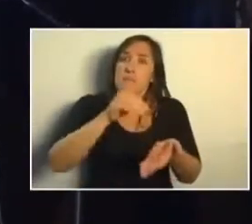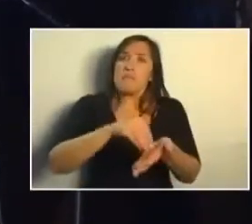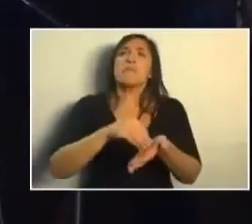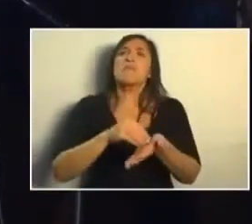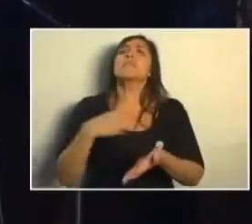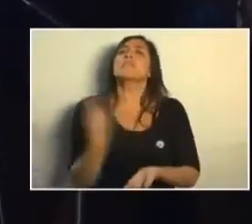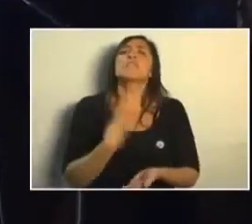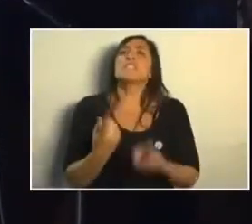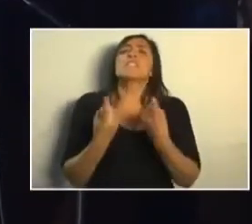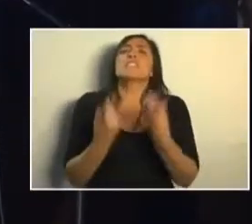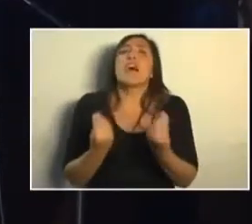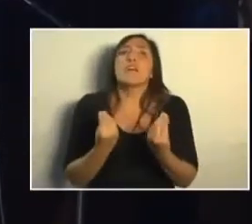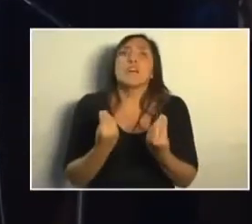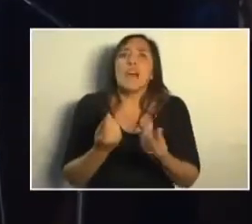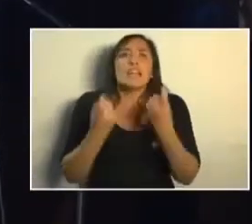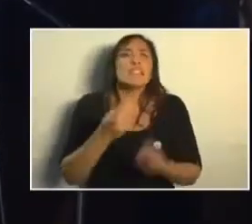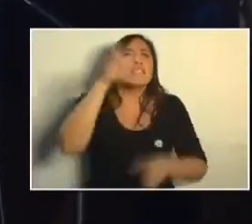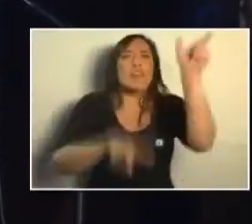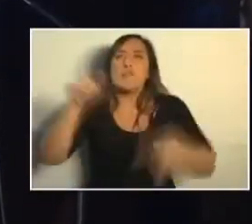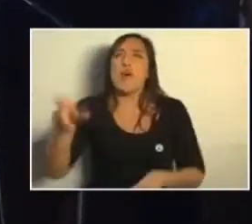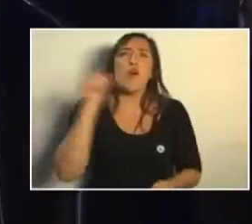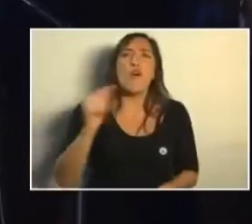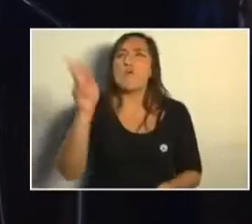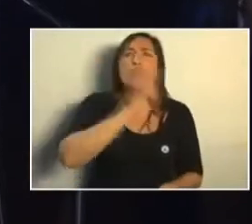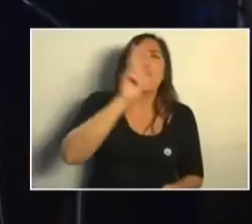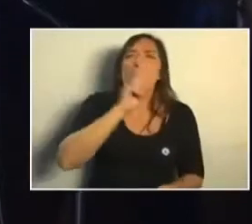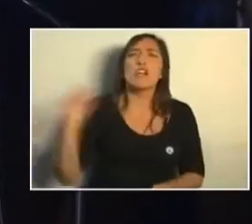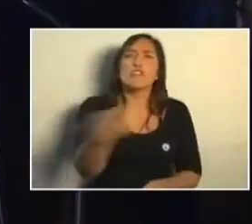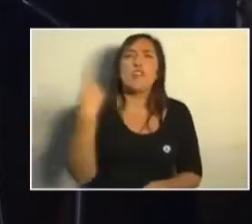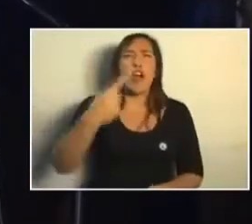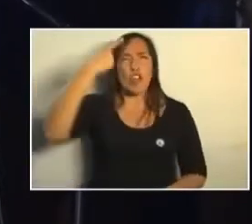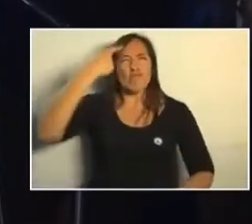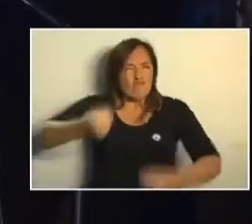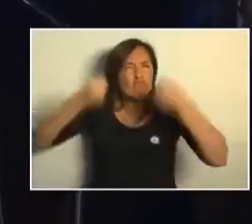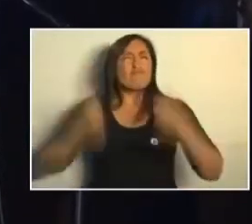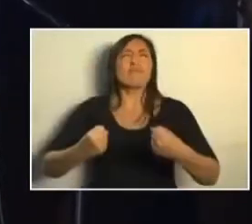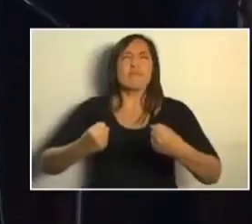Y para ello necesitamos de argentinos y argentinas convencidos,